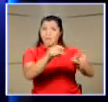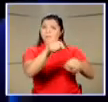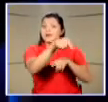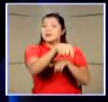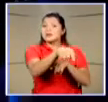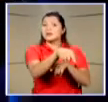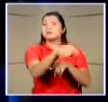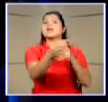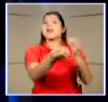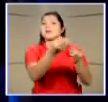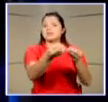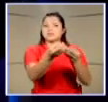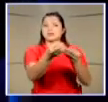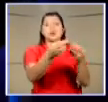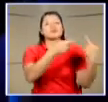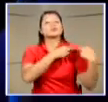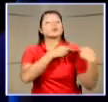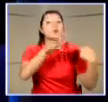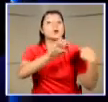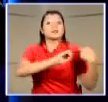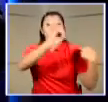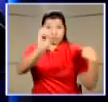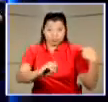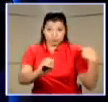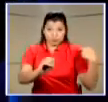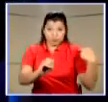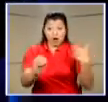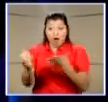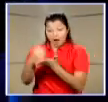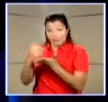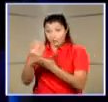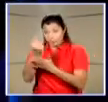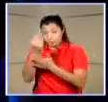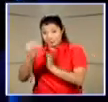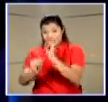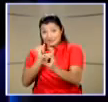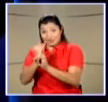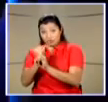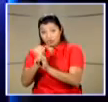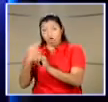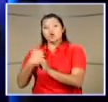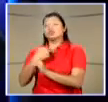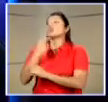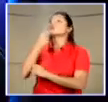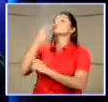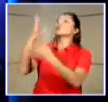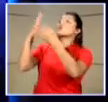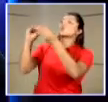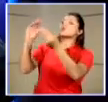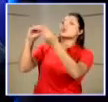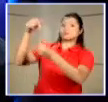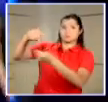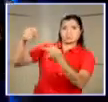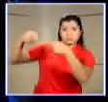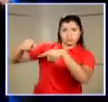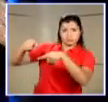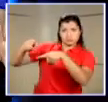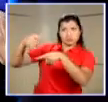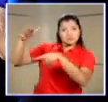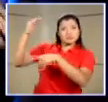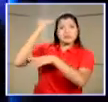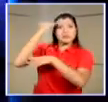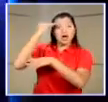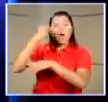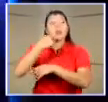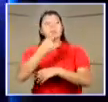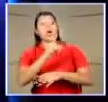toda la estructura financiera del Estado. Al Fondo Monetario Internacional, nosotros le contamos esta historia, que seguramente la saben, dijeron que